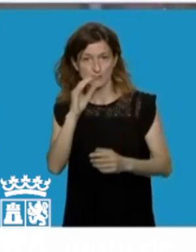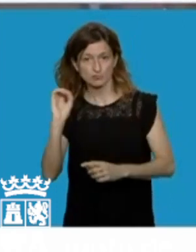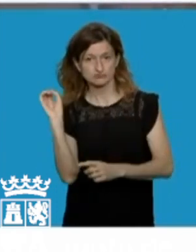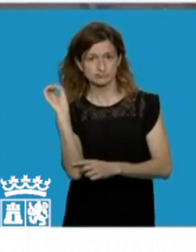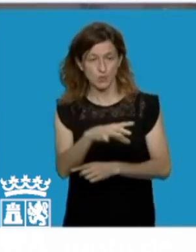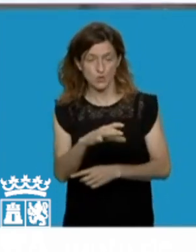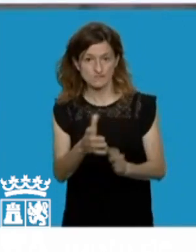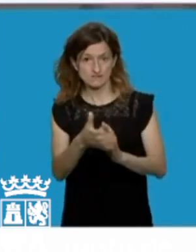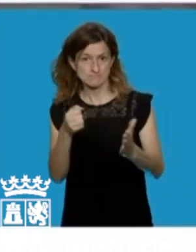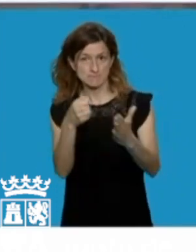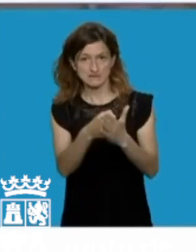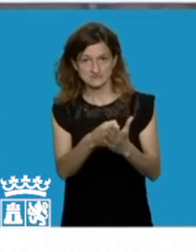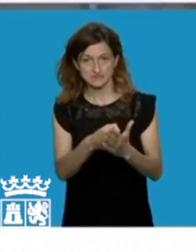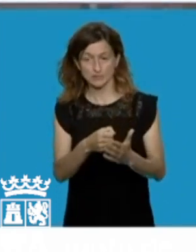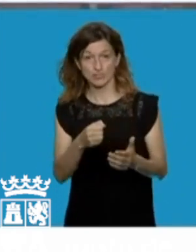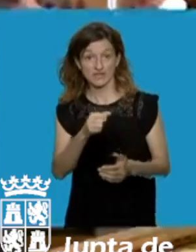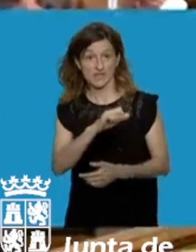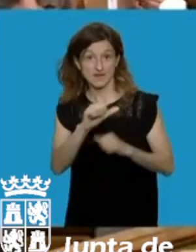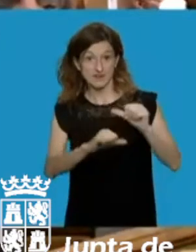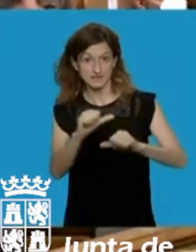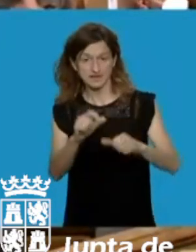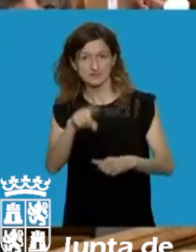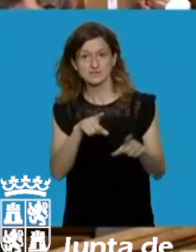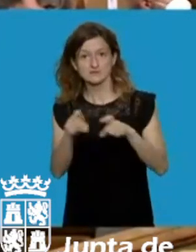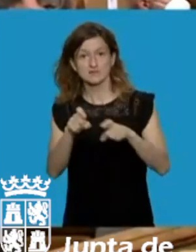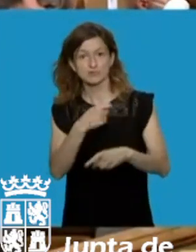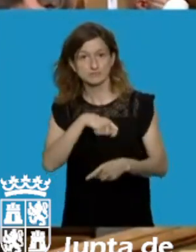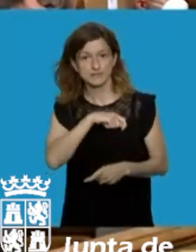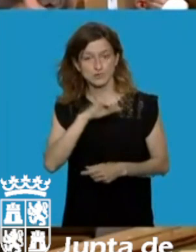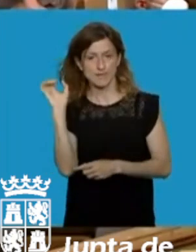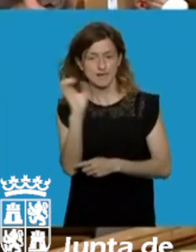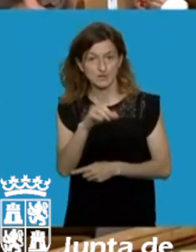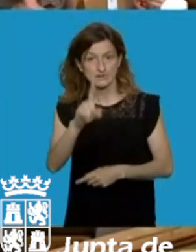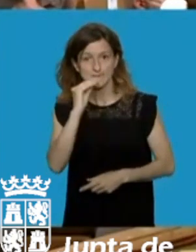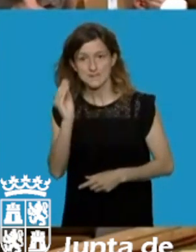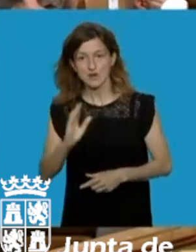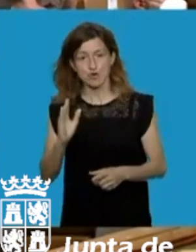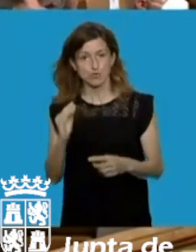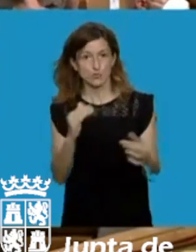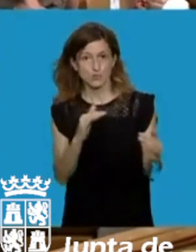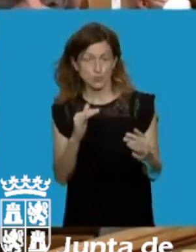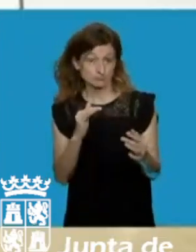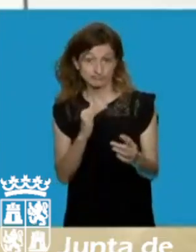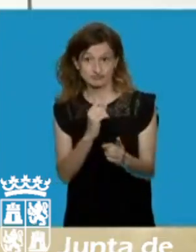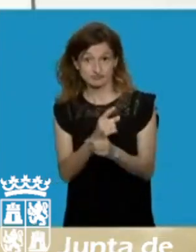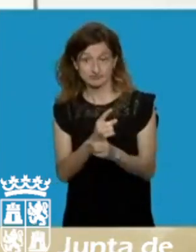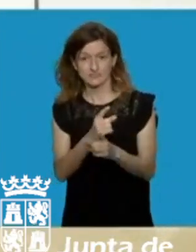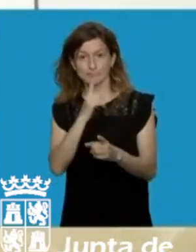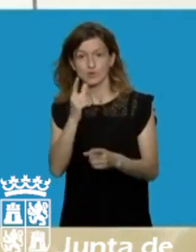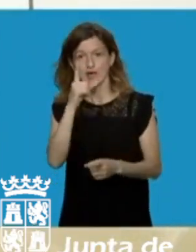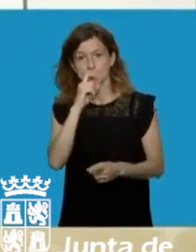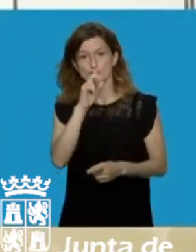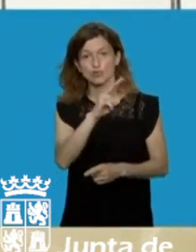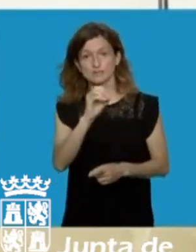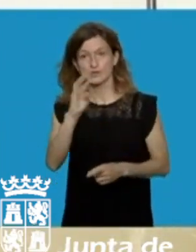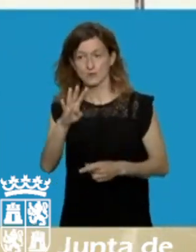historia de la Sobal, el máximo goleador de la historia de la selección española de balonmano y el mejor jugador de campo del año 2004.